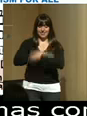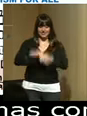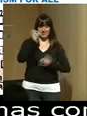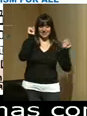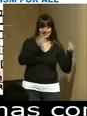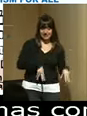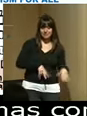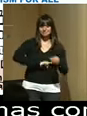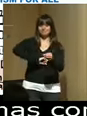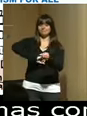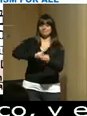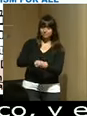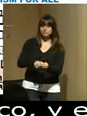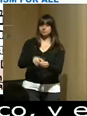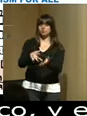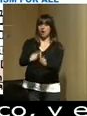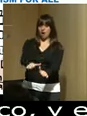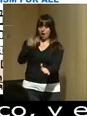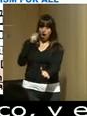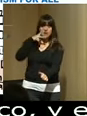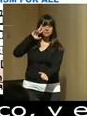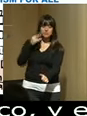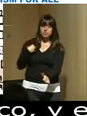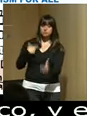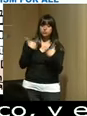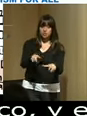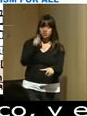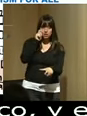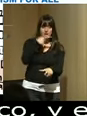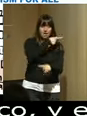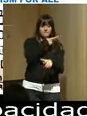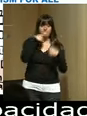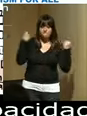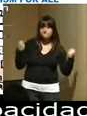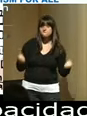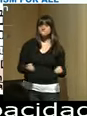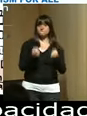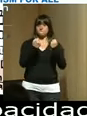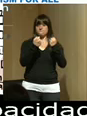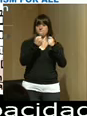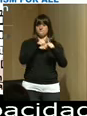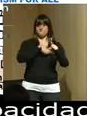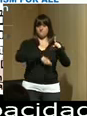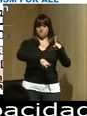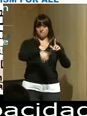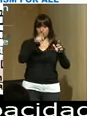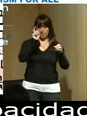tiene experiencia en el sector turístico, la intensidad de participación se iguala con la persona sin discapacidad. Y ese resultado